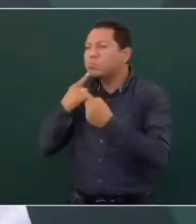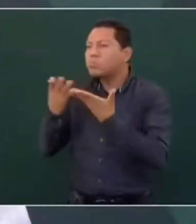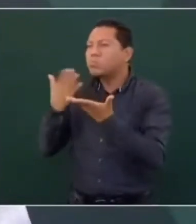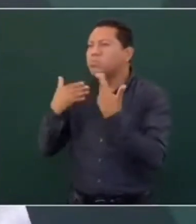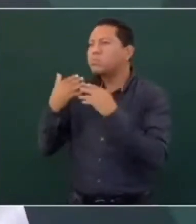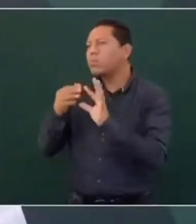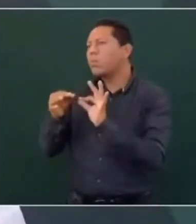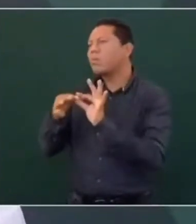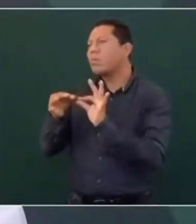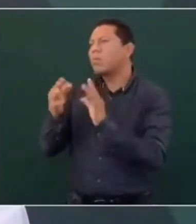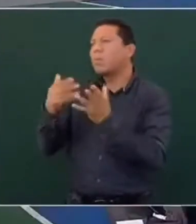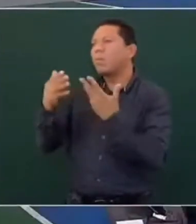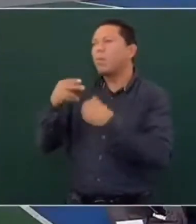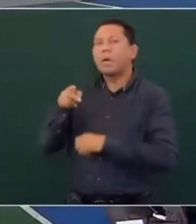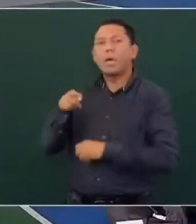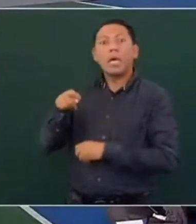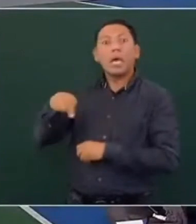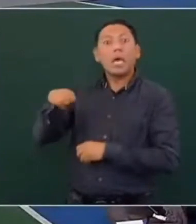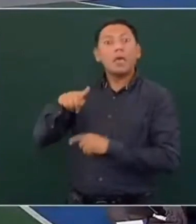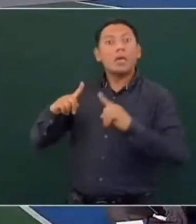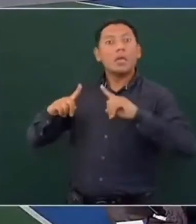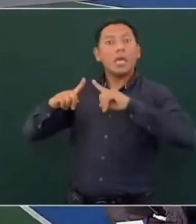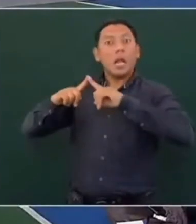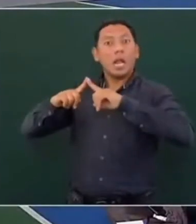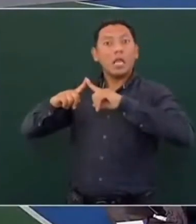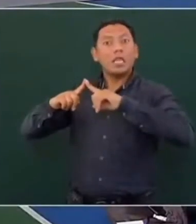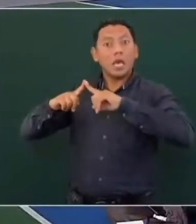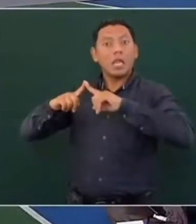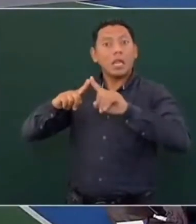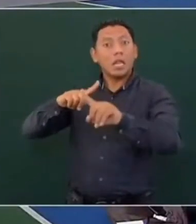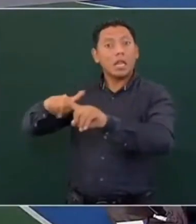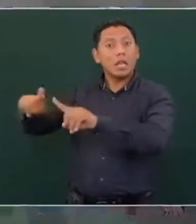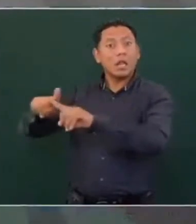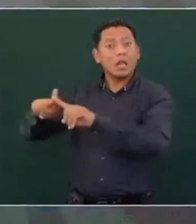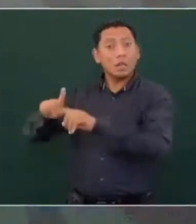han hecho trabajo las iglesias.